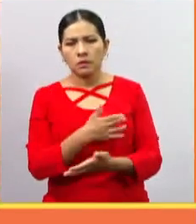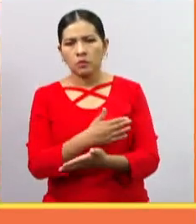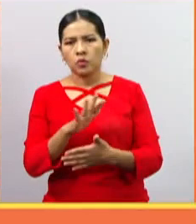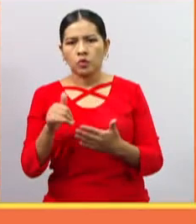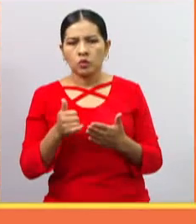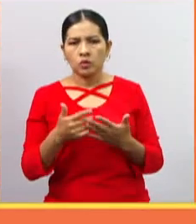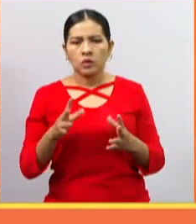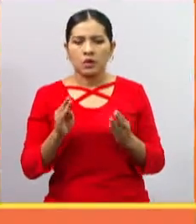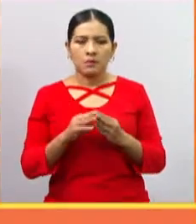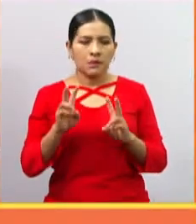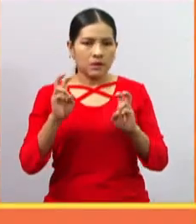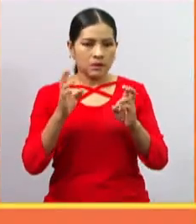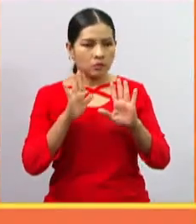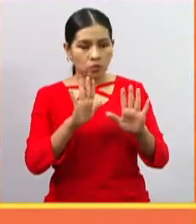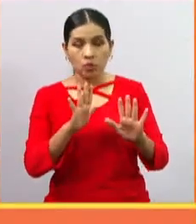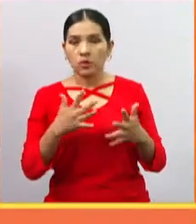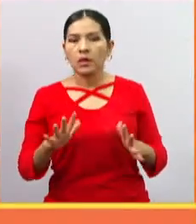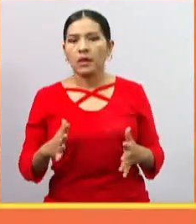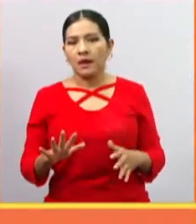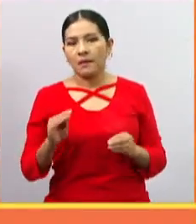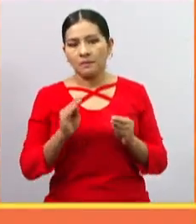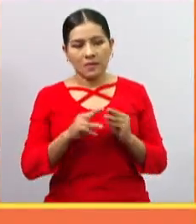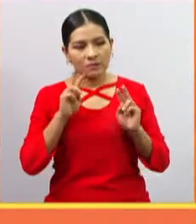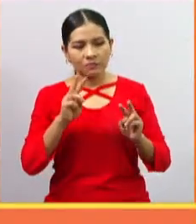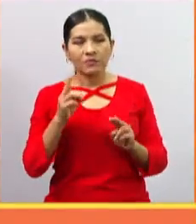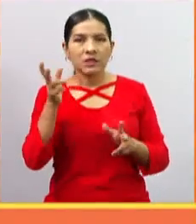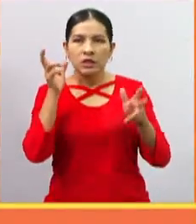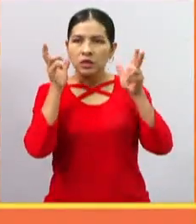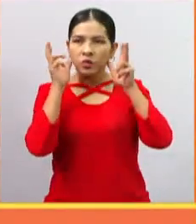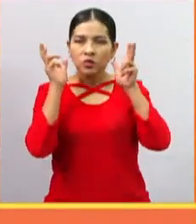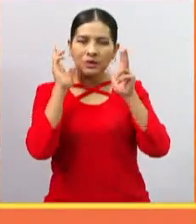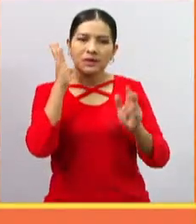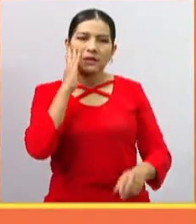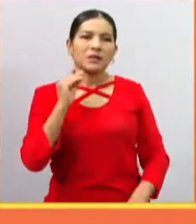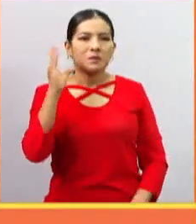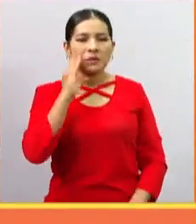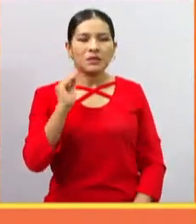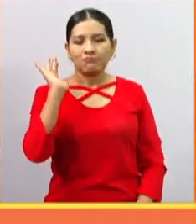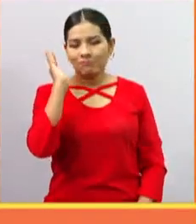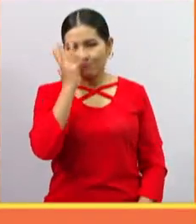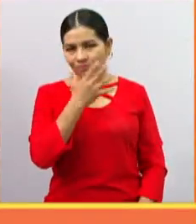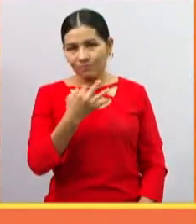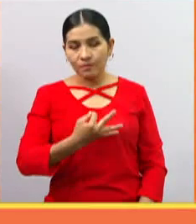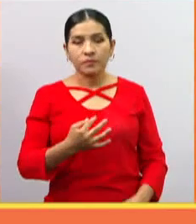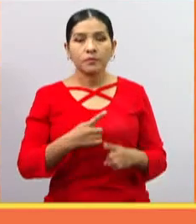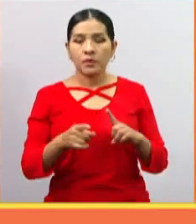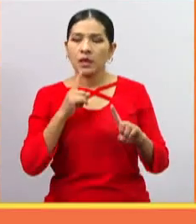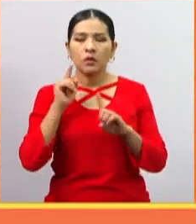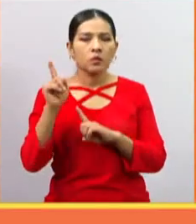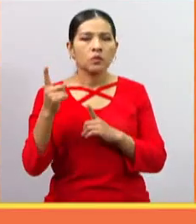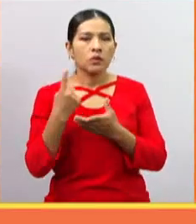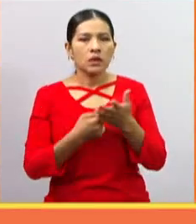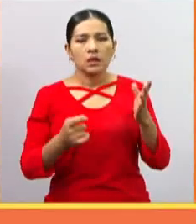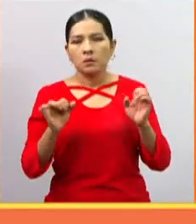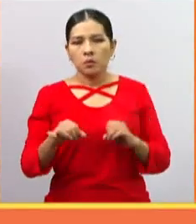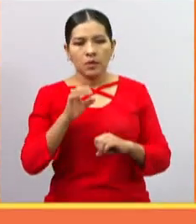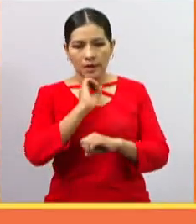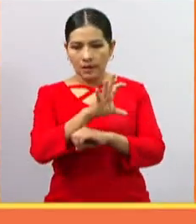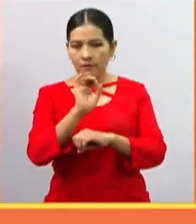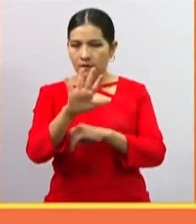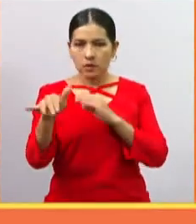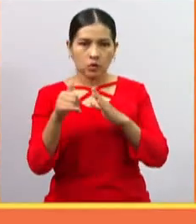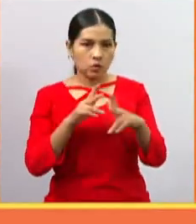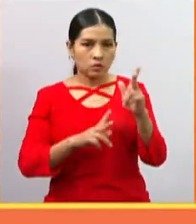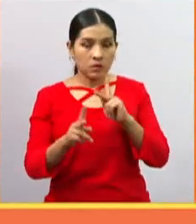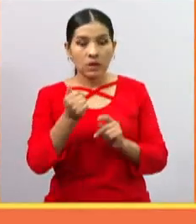orquesta sinfónica, es una experiencia maravillosa, pero ¿qué podrías decirle tú, tal vez, a las personas que